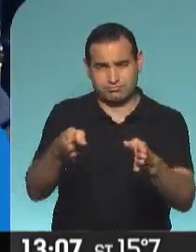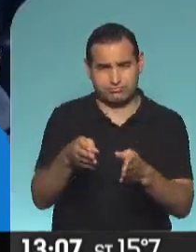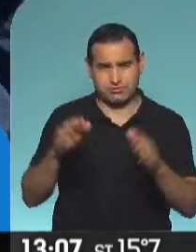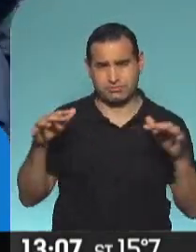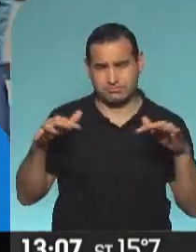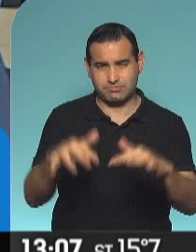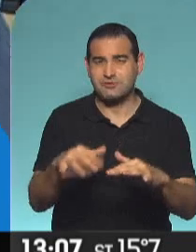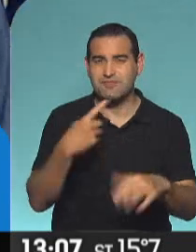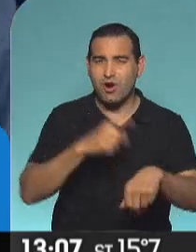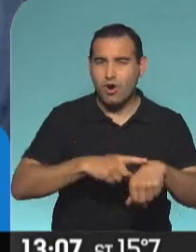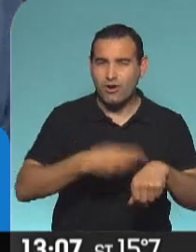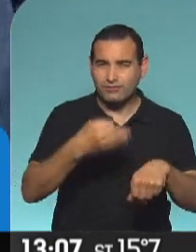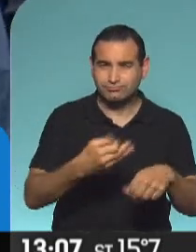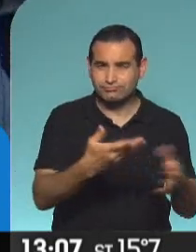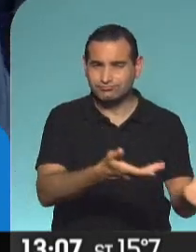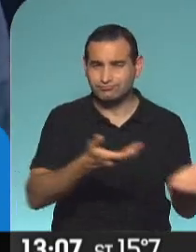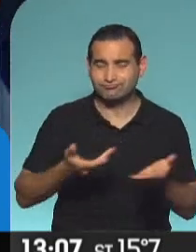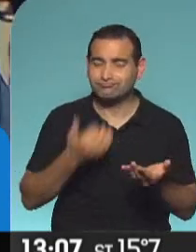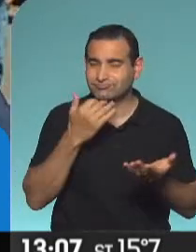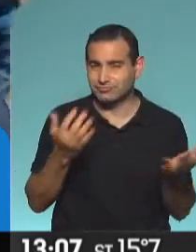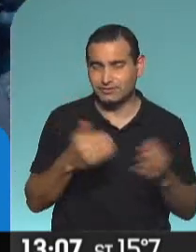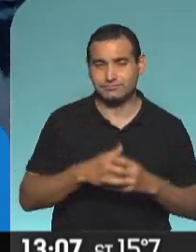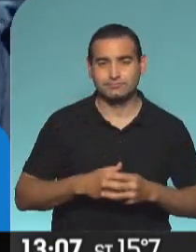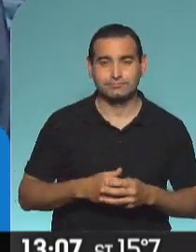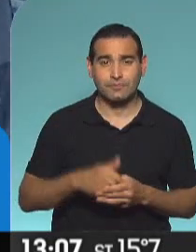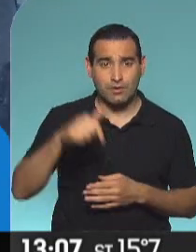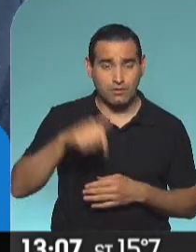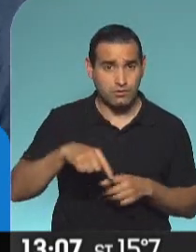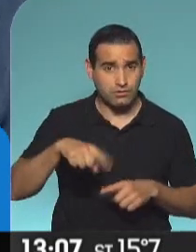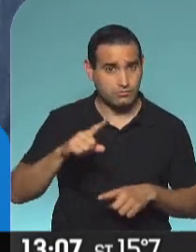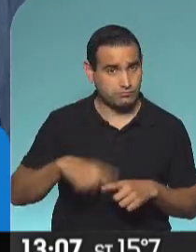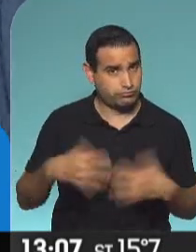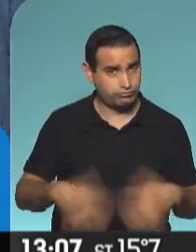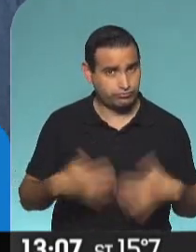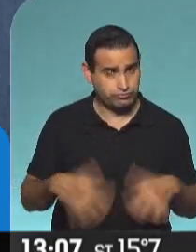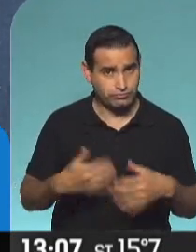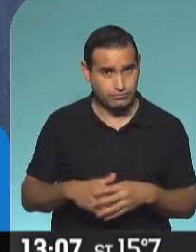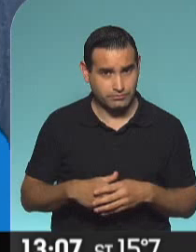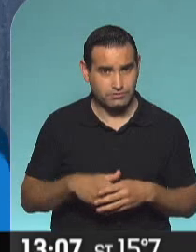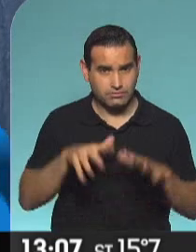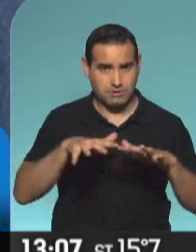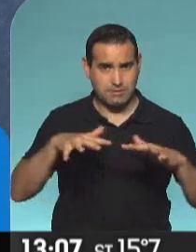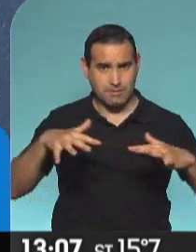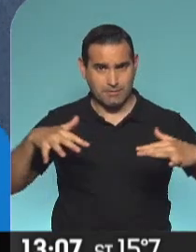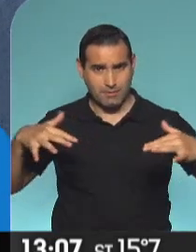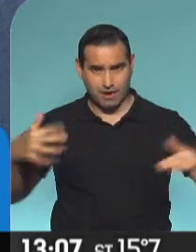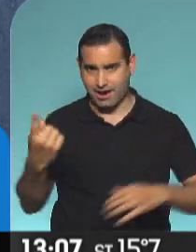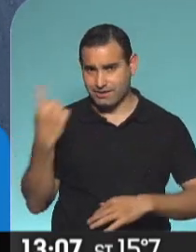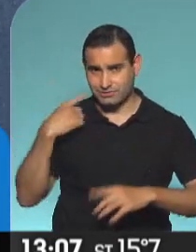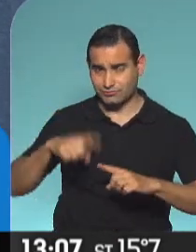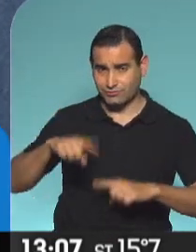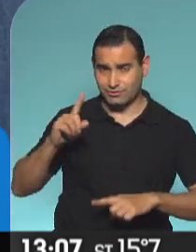hora lo van a entregar el cuerpo y lo vamos a acompañar. Acá. Ha sido una jornada muy intensa hoy, ¿no? Están ustedes desde la vigilia, la jornada de ayer,